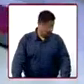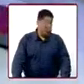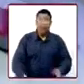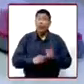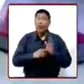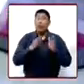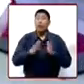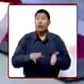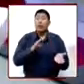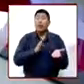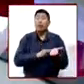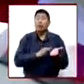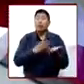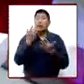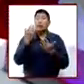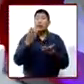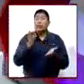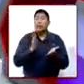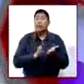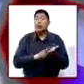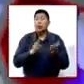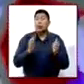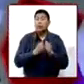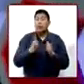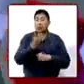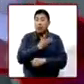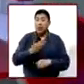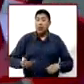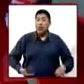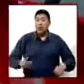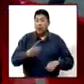representantes de los médicos esperan firmar un acuerdo con el presidente de la cámara de diputados